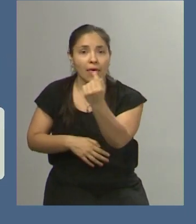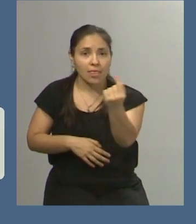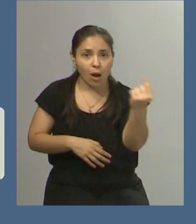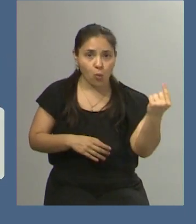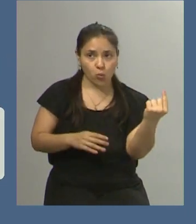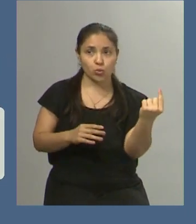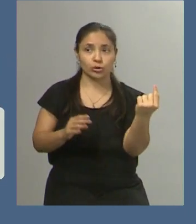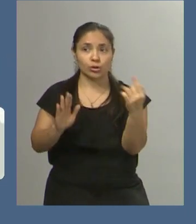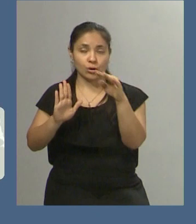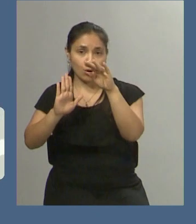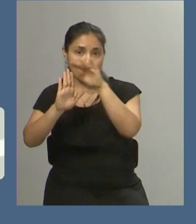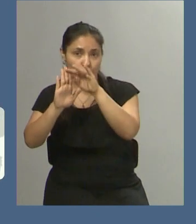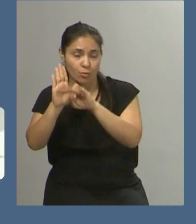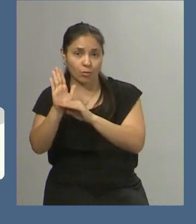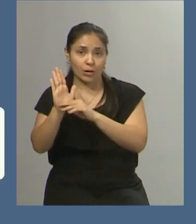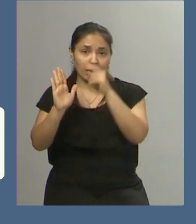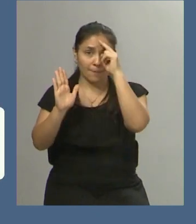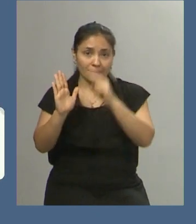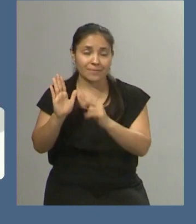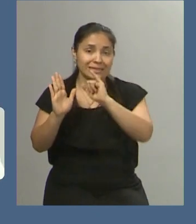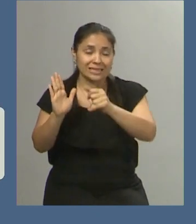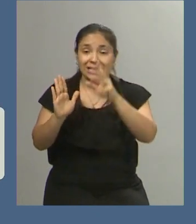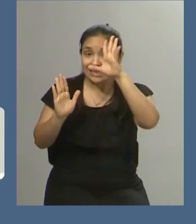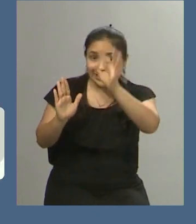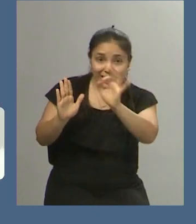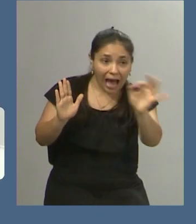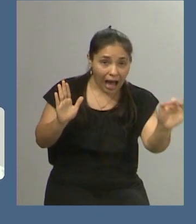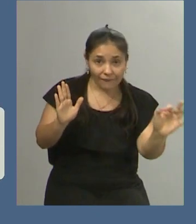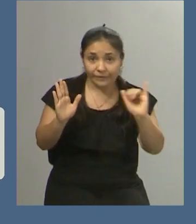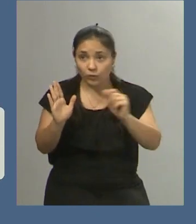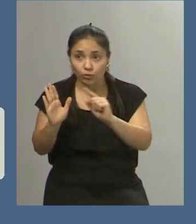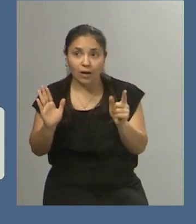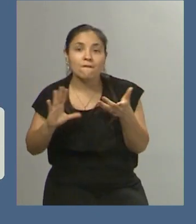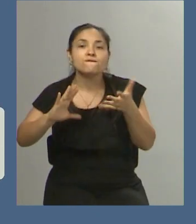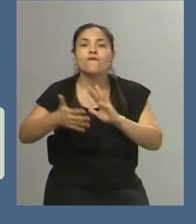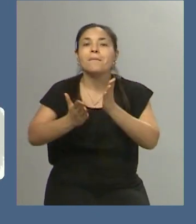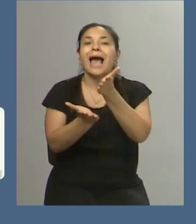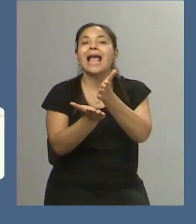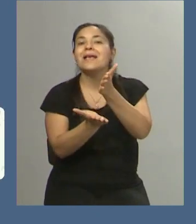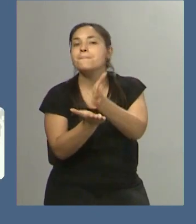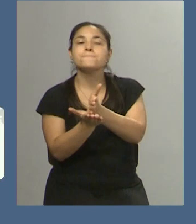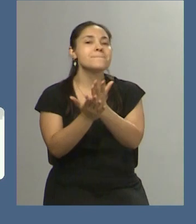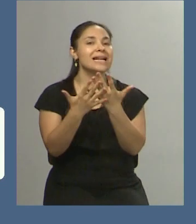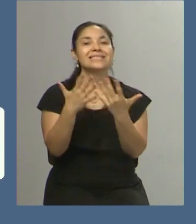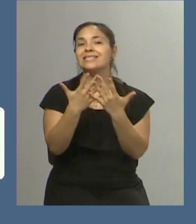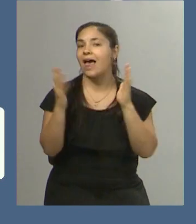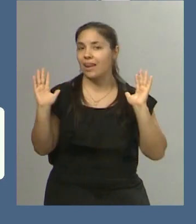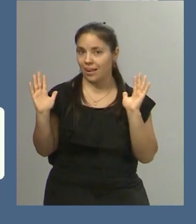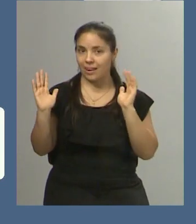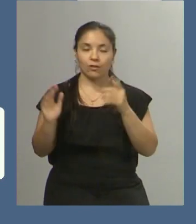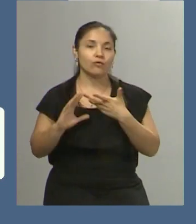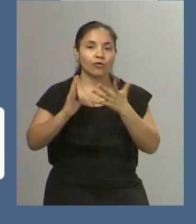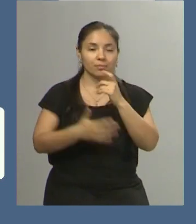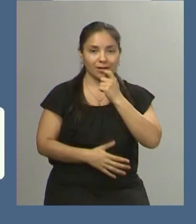sabe si cumple o no cumple las reglas. Claro. La forma de saber de una manera imparcial, de alguien que lo mira de arriba y